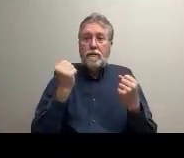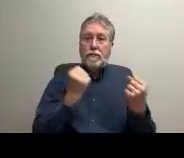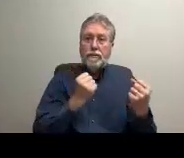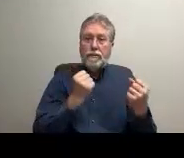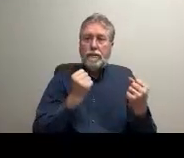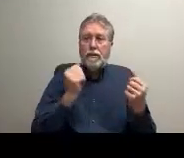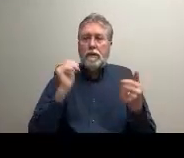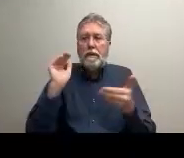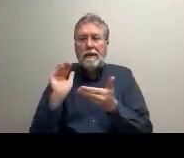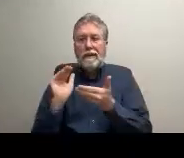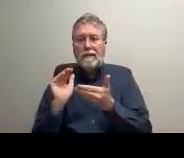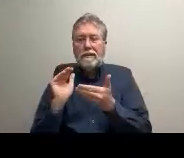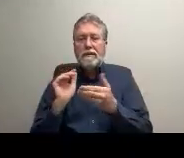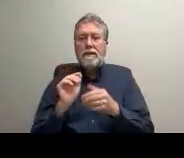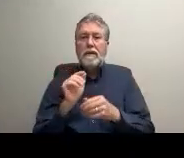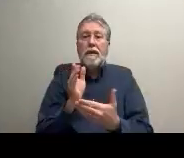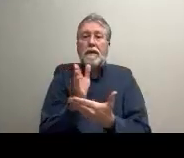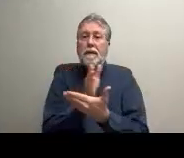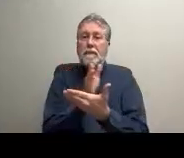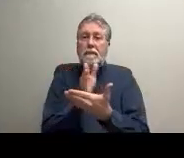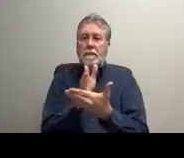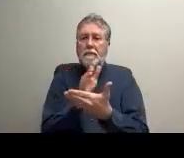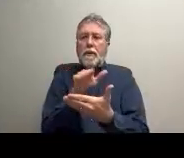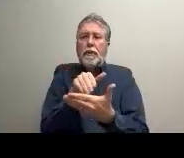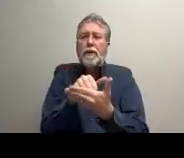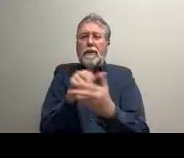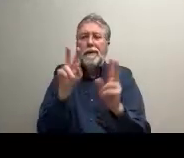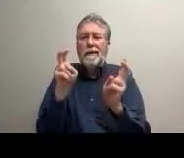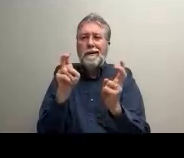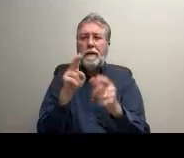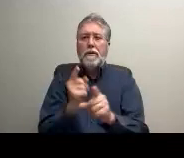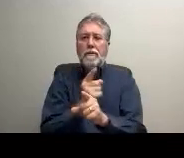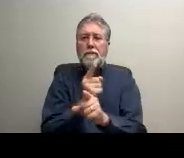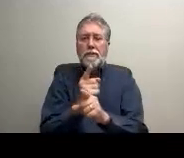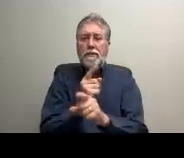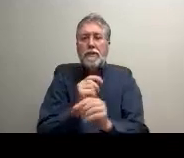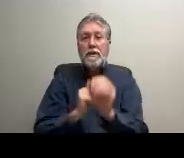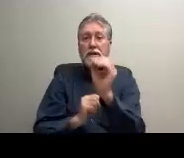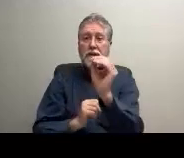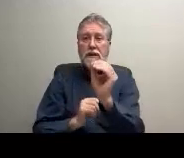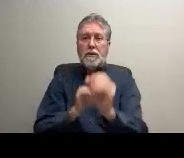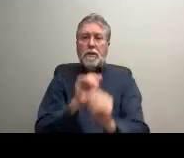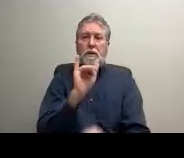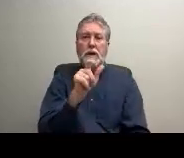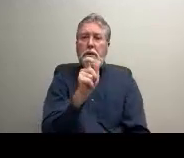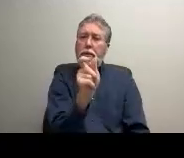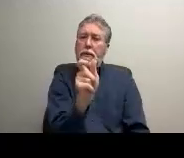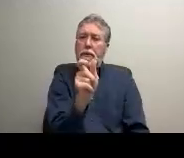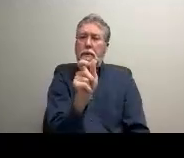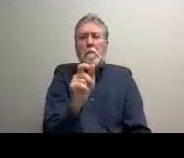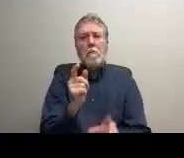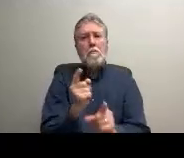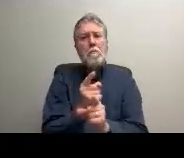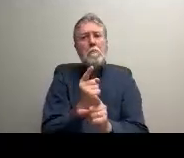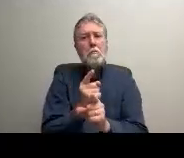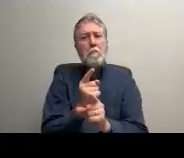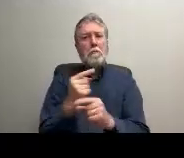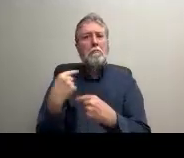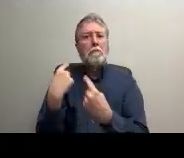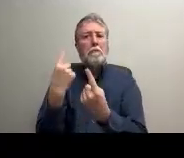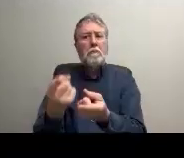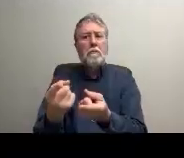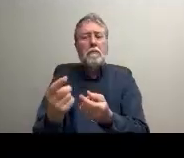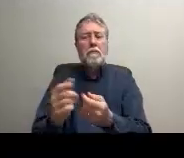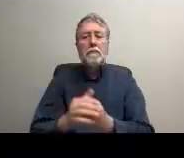como esperaríamos. Así que 0 significa que este píxel es tan brillante como normalmente es. Pero lo que realmente